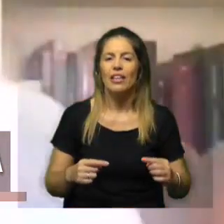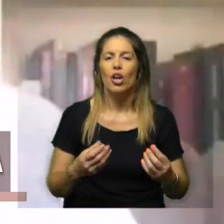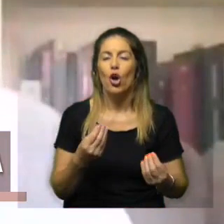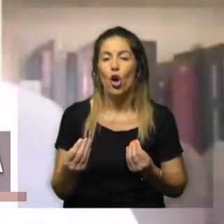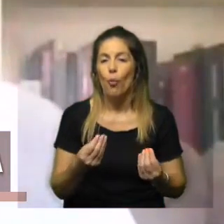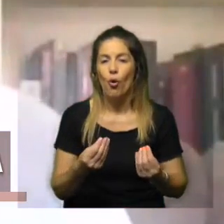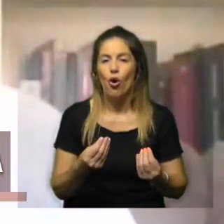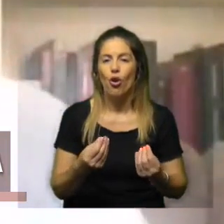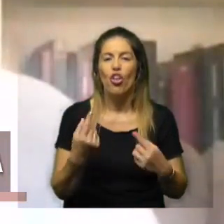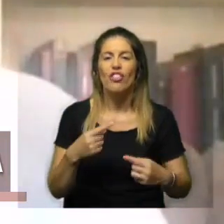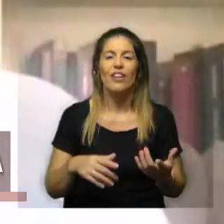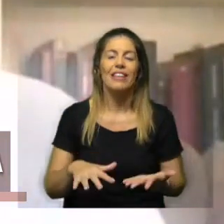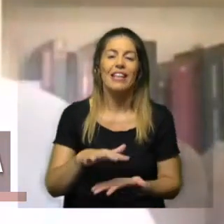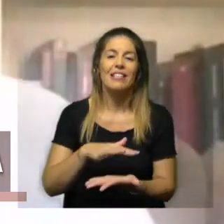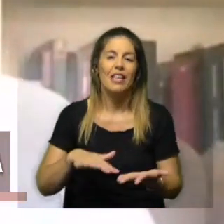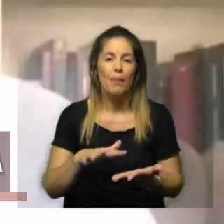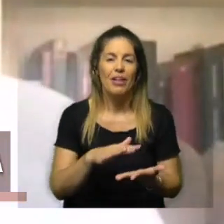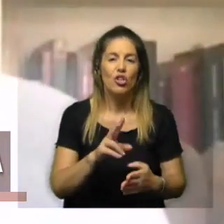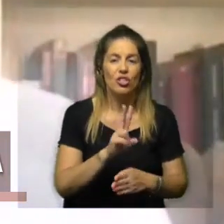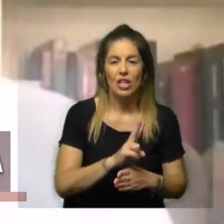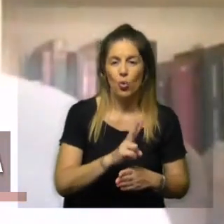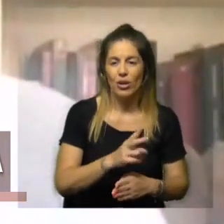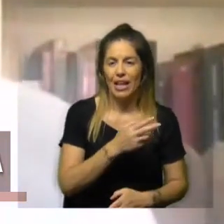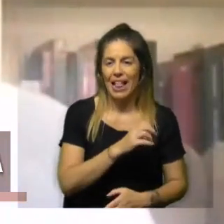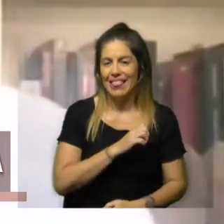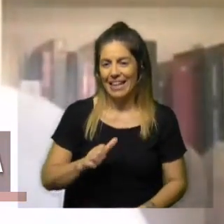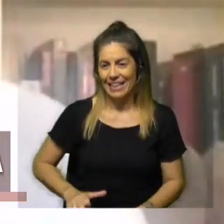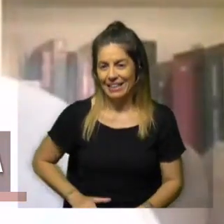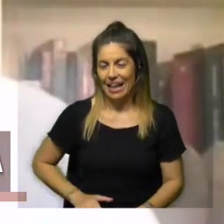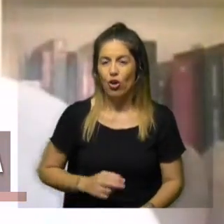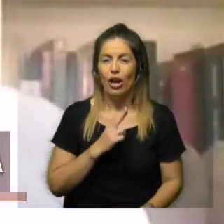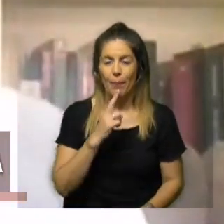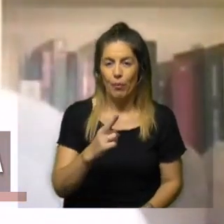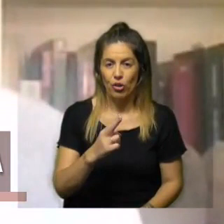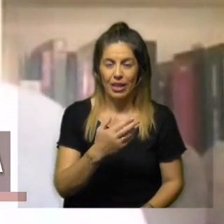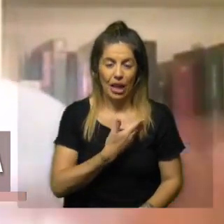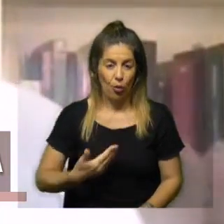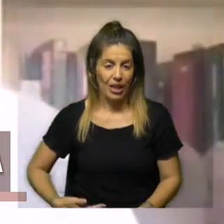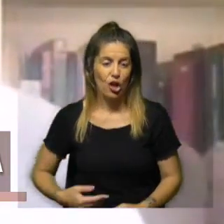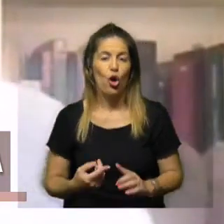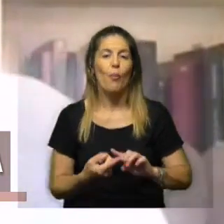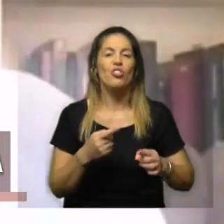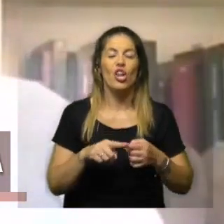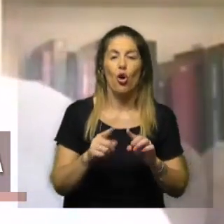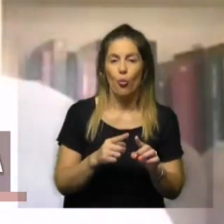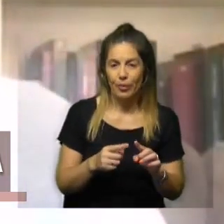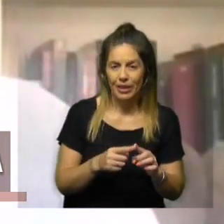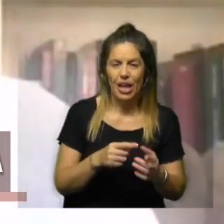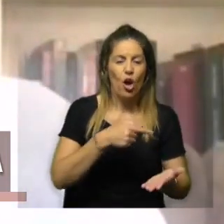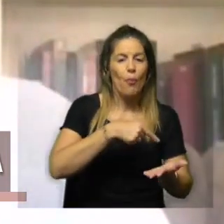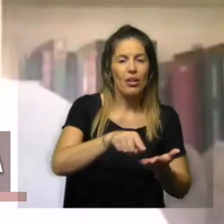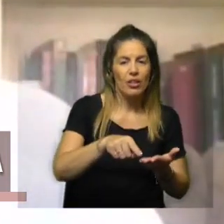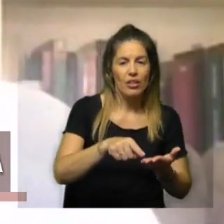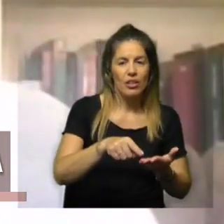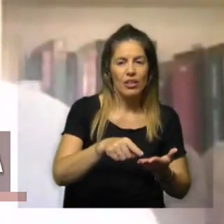los distintos espacios de seguridad del Estado responden a distintos niveles de gobierno, cómo esto se coordina. En este momento, Brasil, el Distrito Federal, está bajo